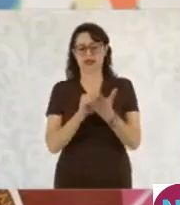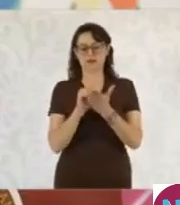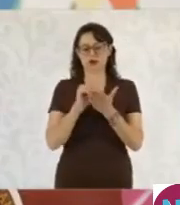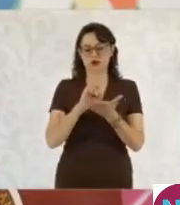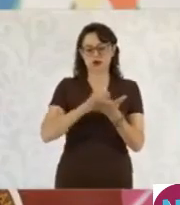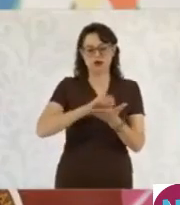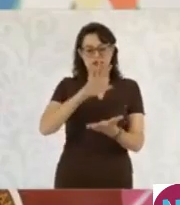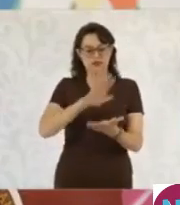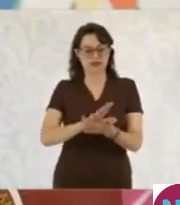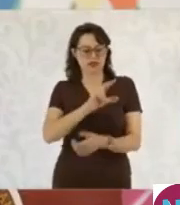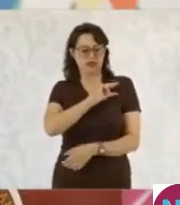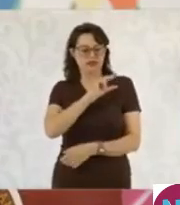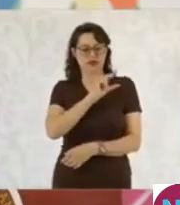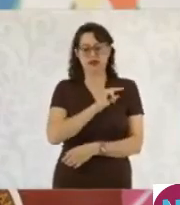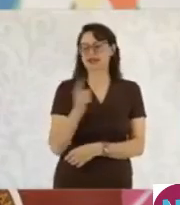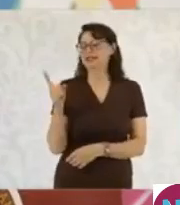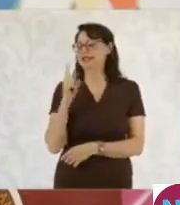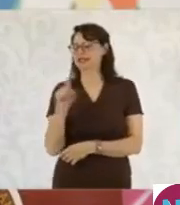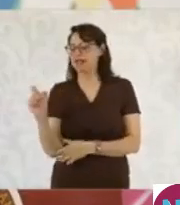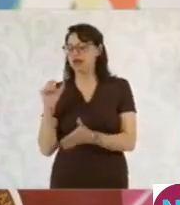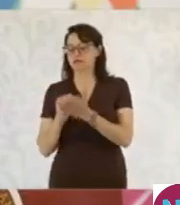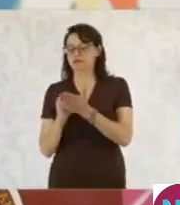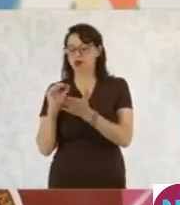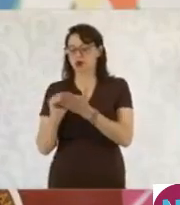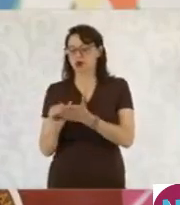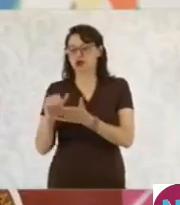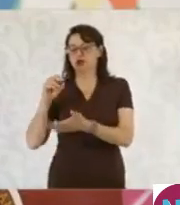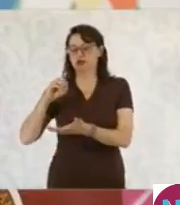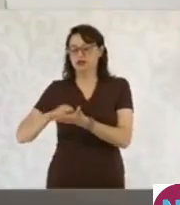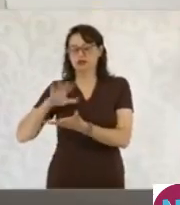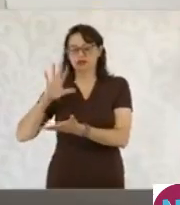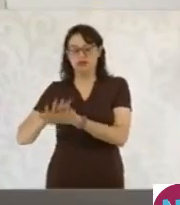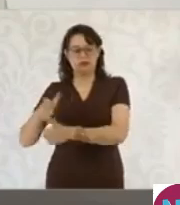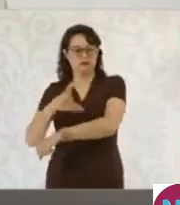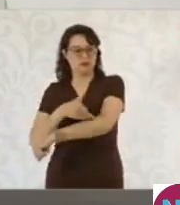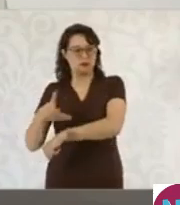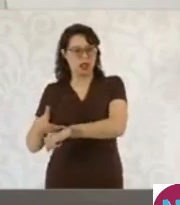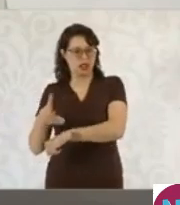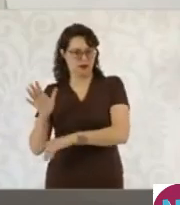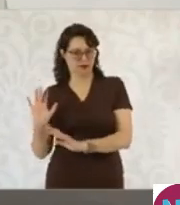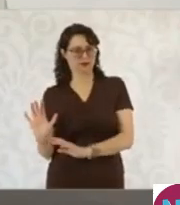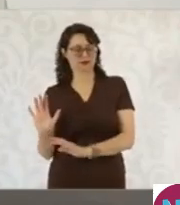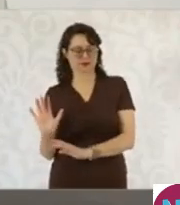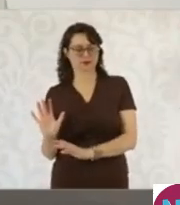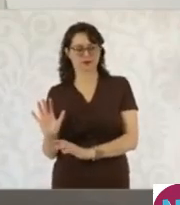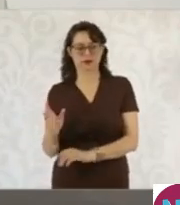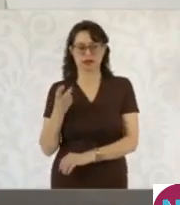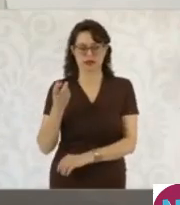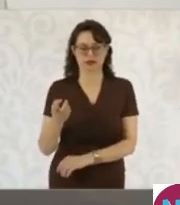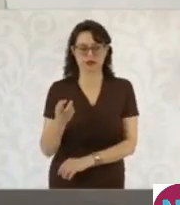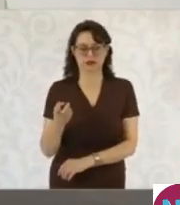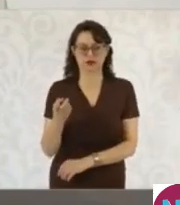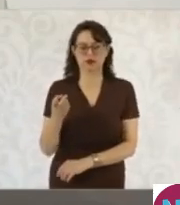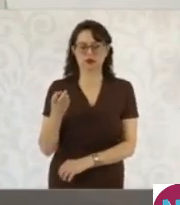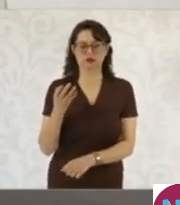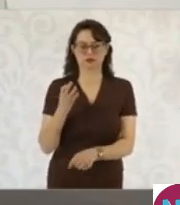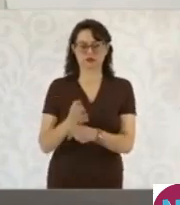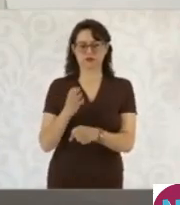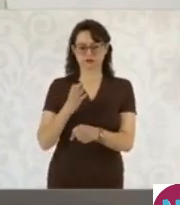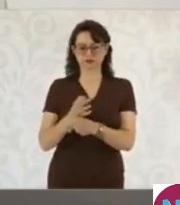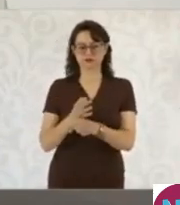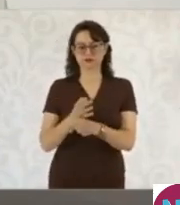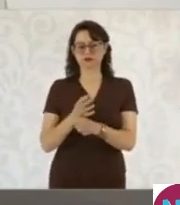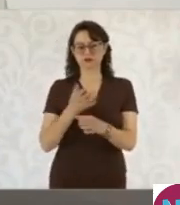de especialidad y 100 millones de consultas de medicina familiar. El día de hoy queremos enfocarnos en